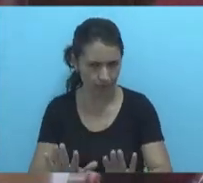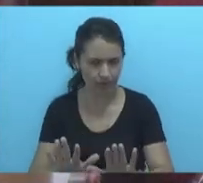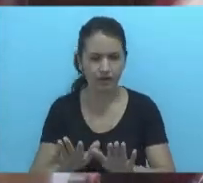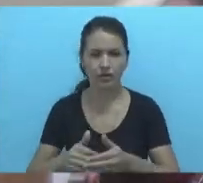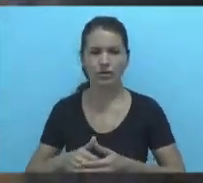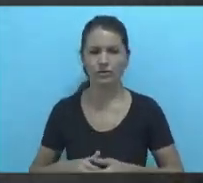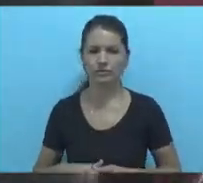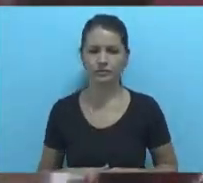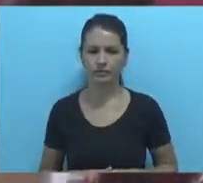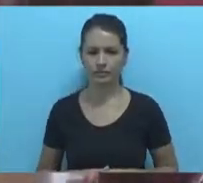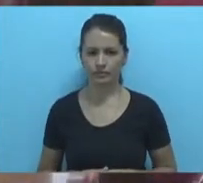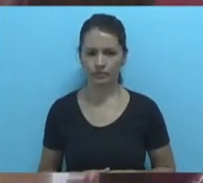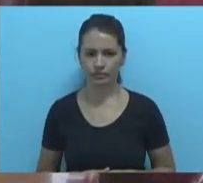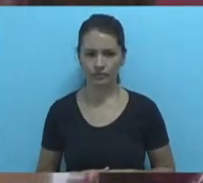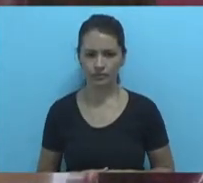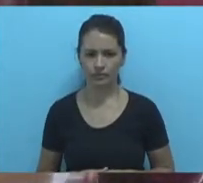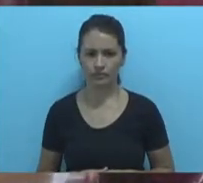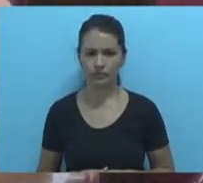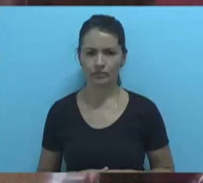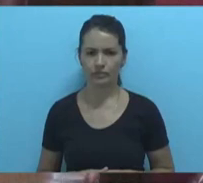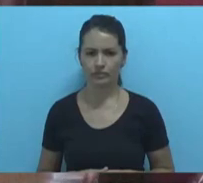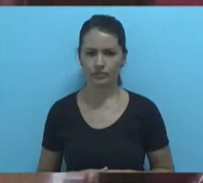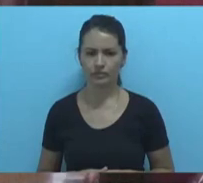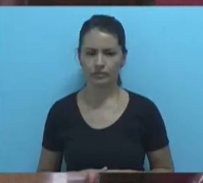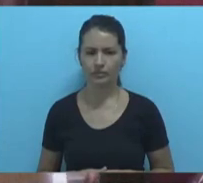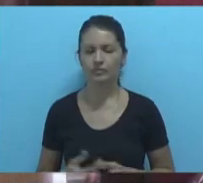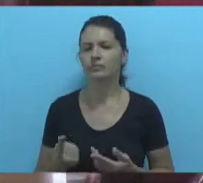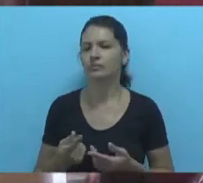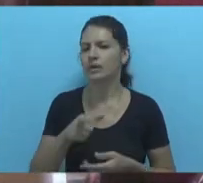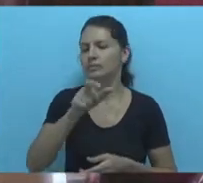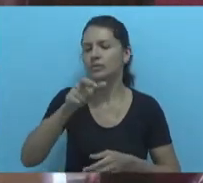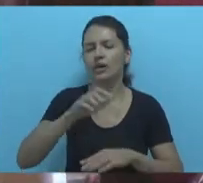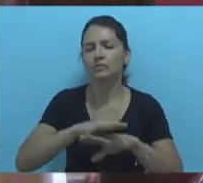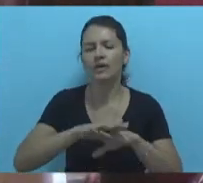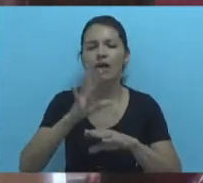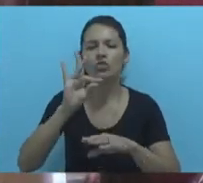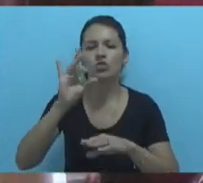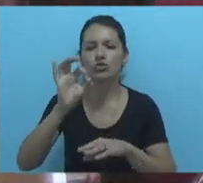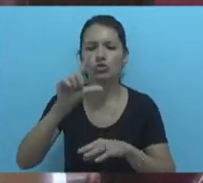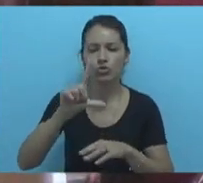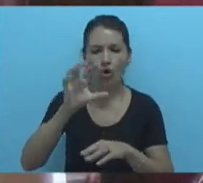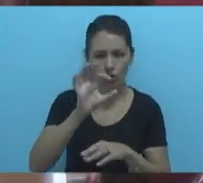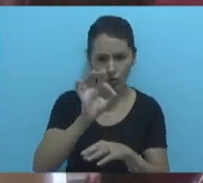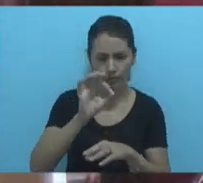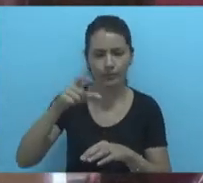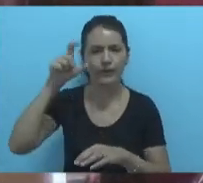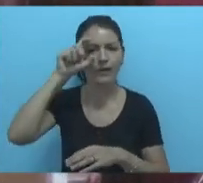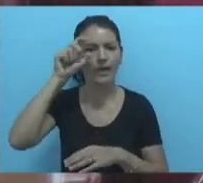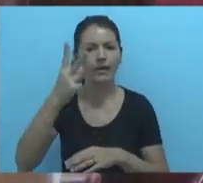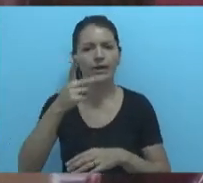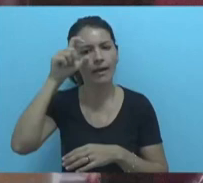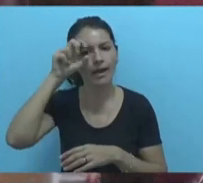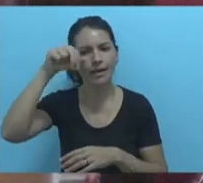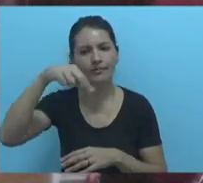homicidio doloso y el homicidio culposo. Esa es la tesitura que estableció el fiscal y la